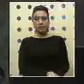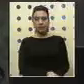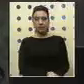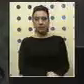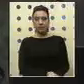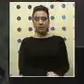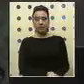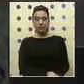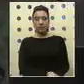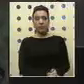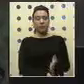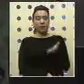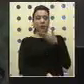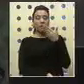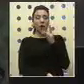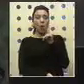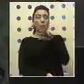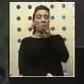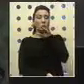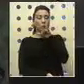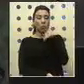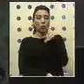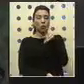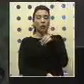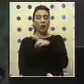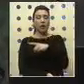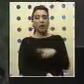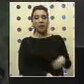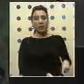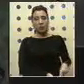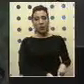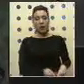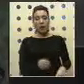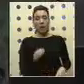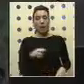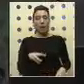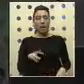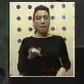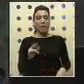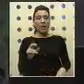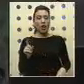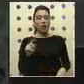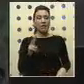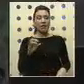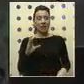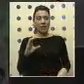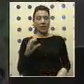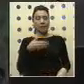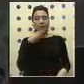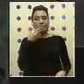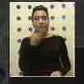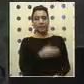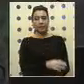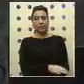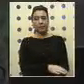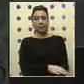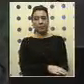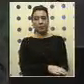Le queda exactamente un minuto al honorable señor diputado Don Blado Miro Ceviz para hacer uso de la palabra.